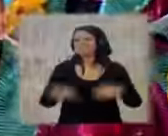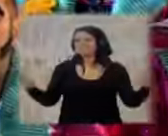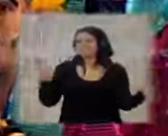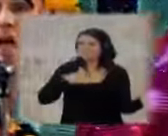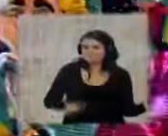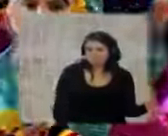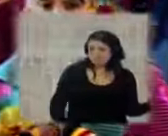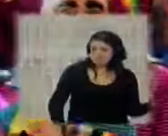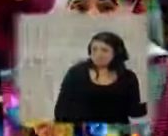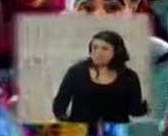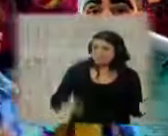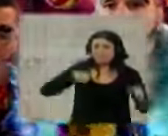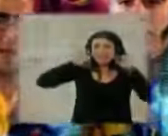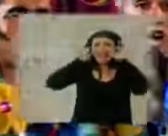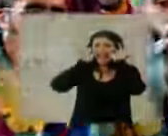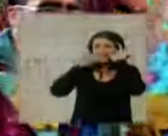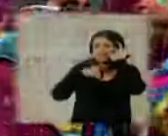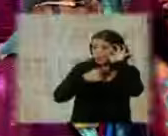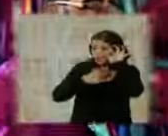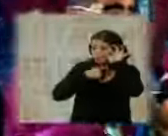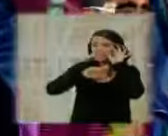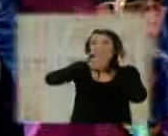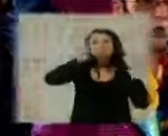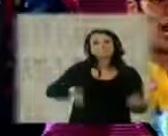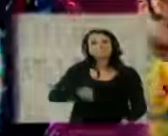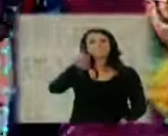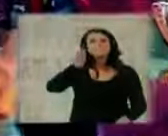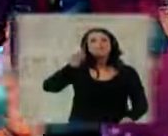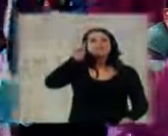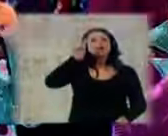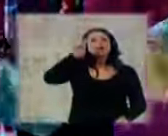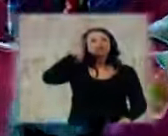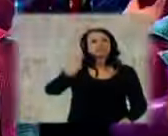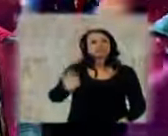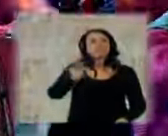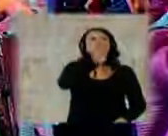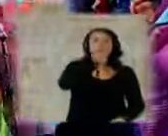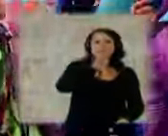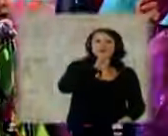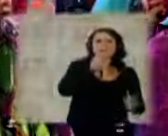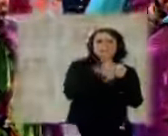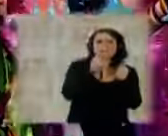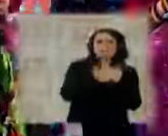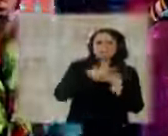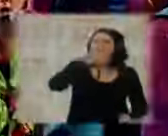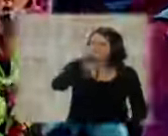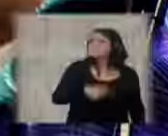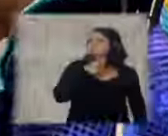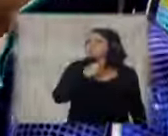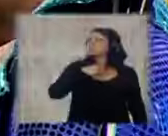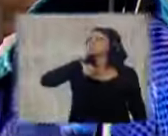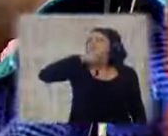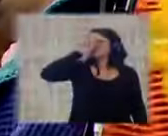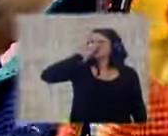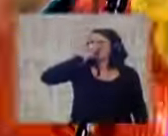Pequeño a mí, Heidi me gustó con su amigo Pedro. Igual que un tal Pedro, el de Picapiedra, también recuerdo. Con